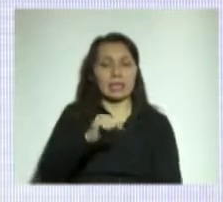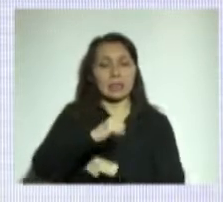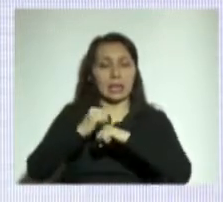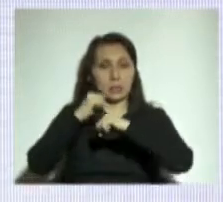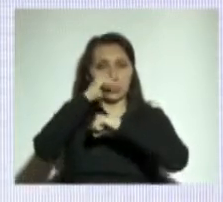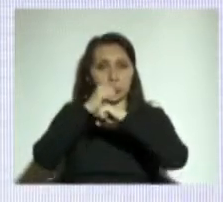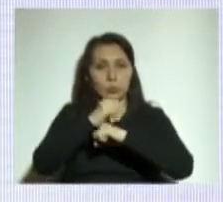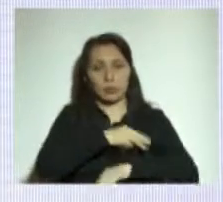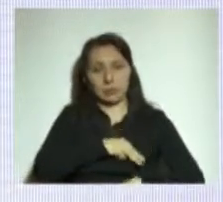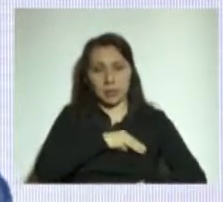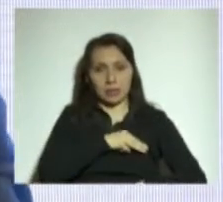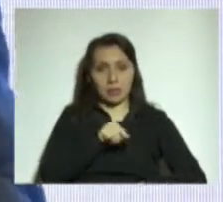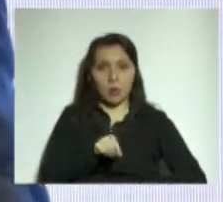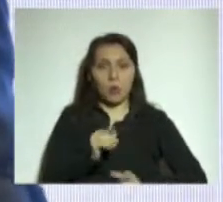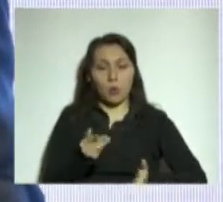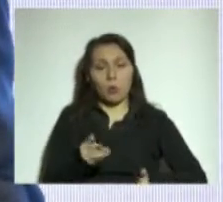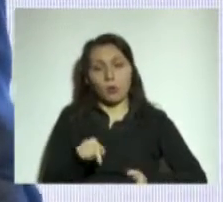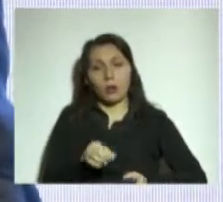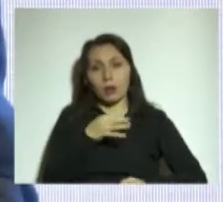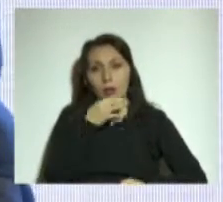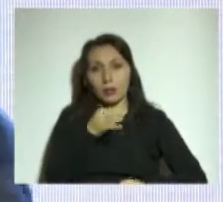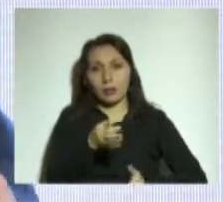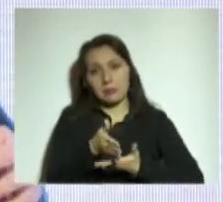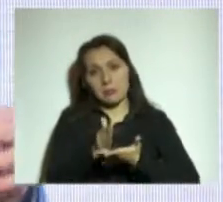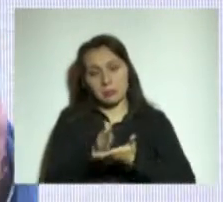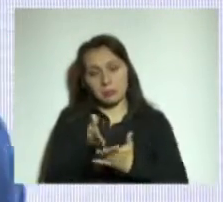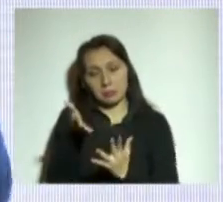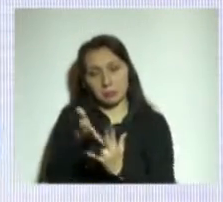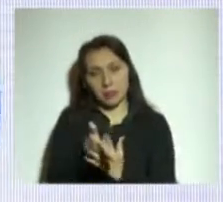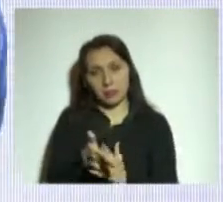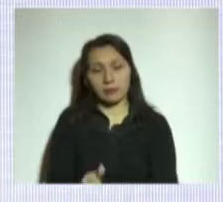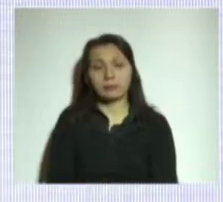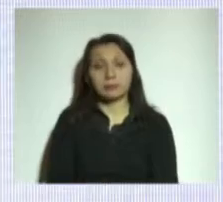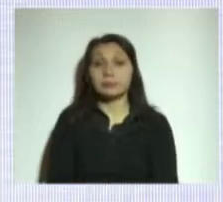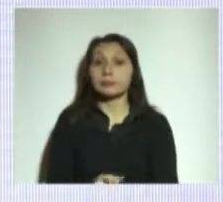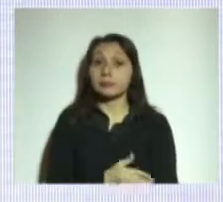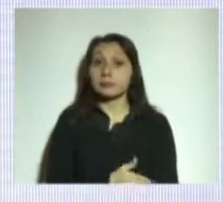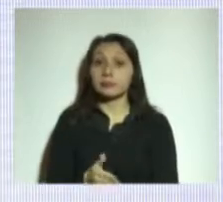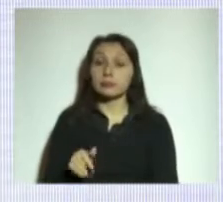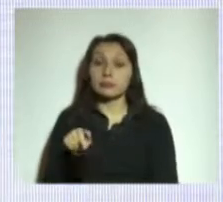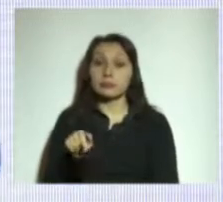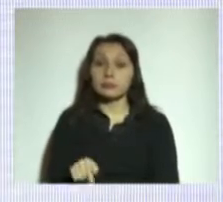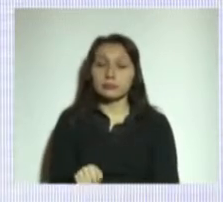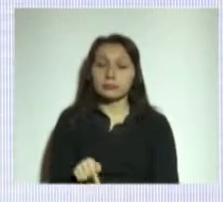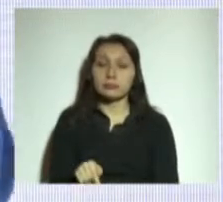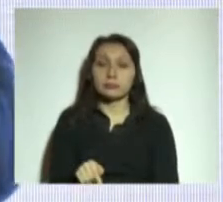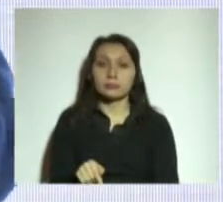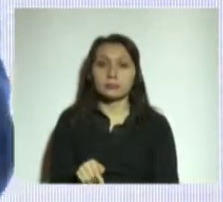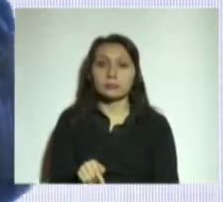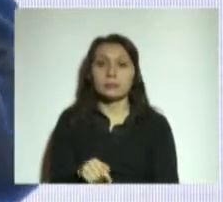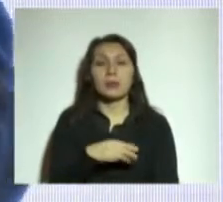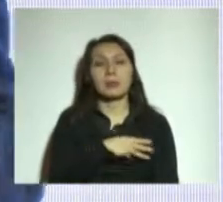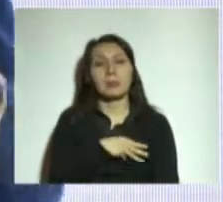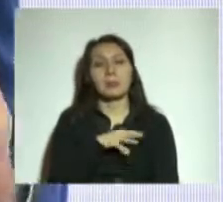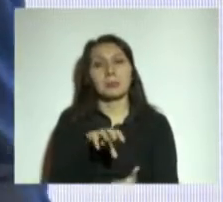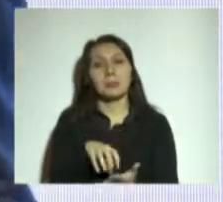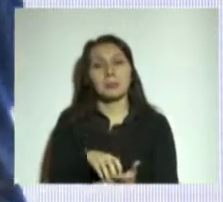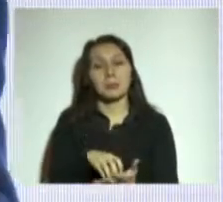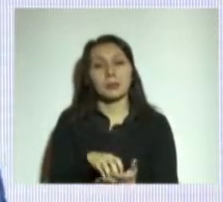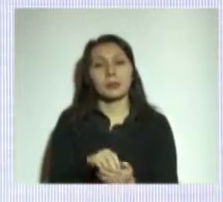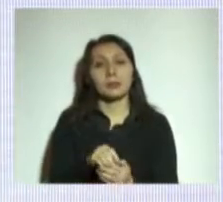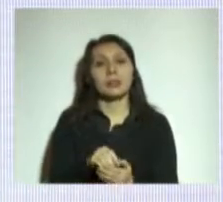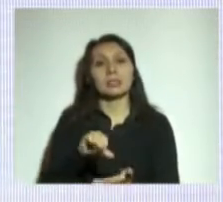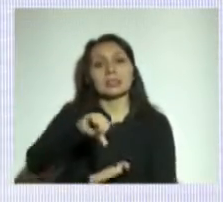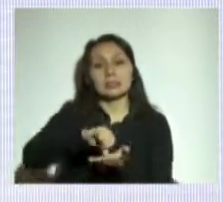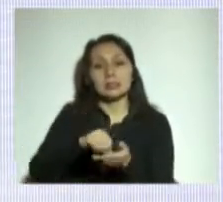estructuras metropolitanas o por lo menos intermedias. Por tanto, estos son las metrópolis, la federalización